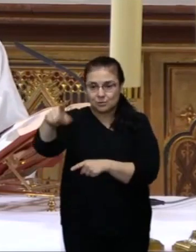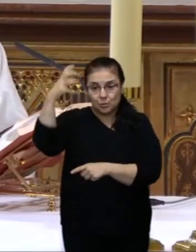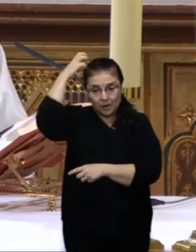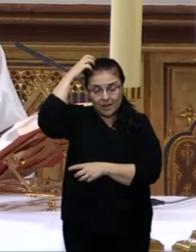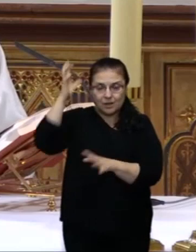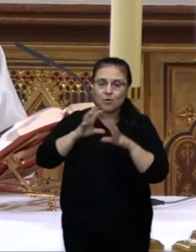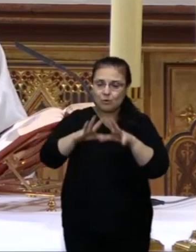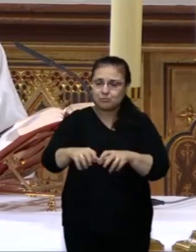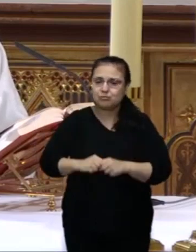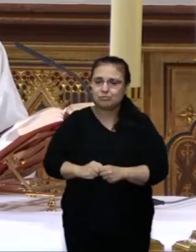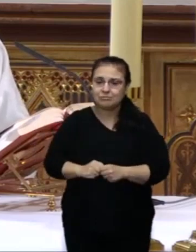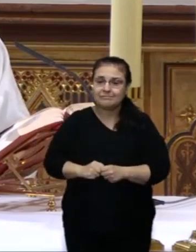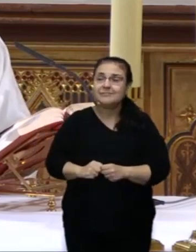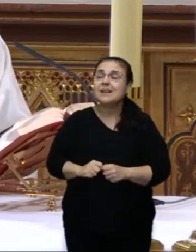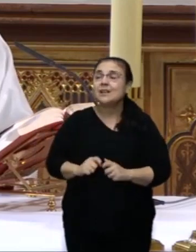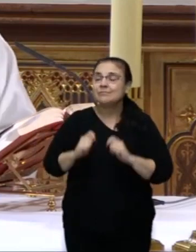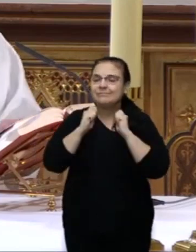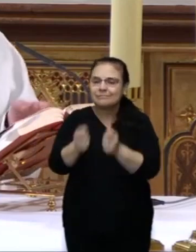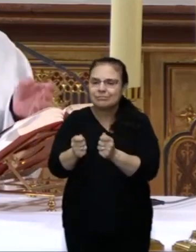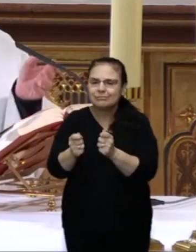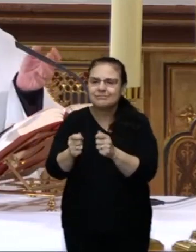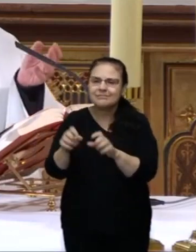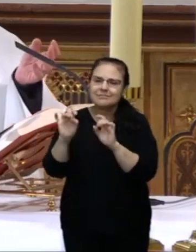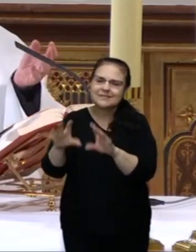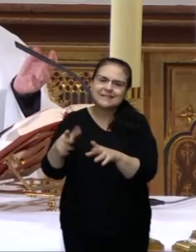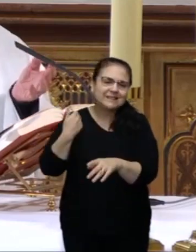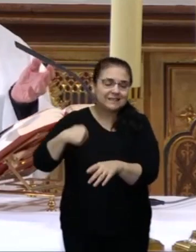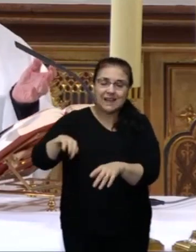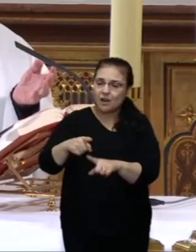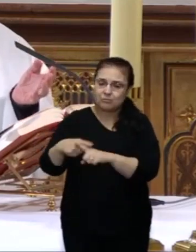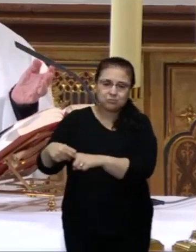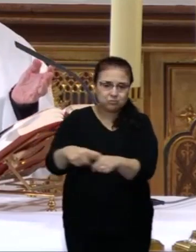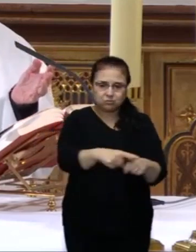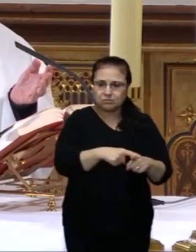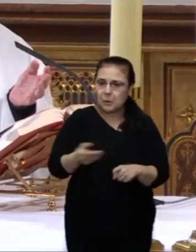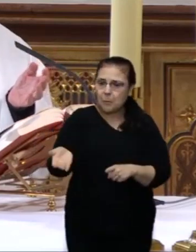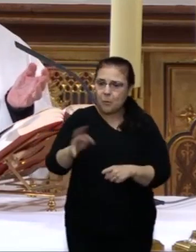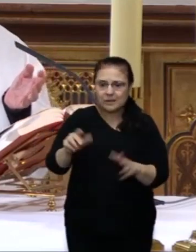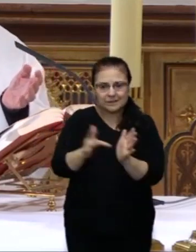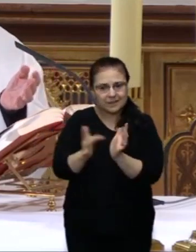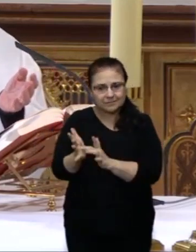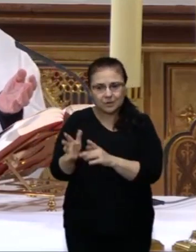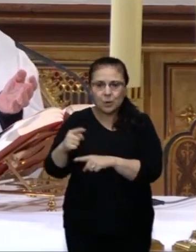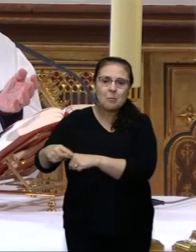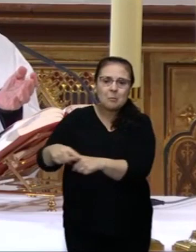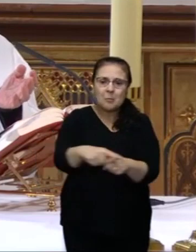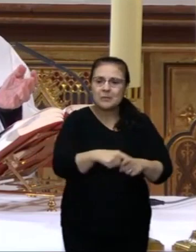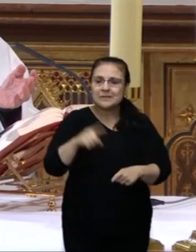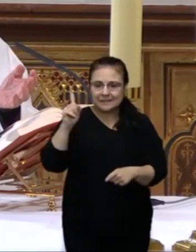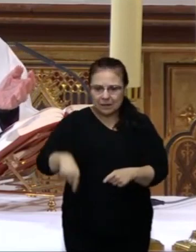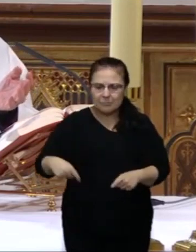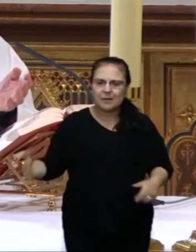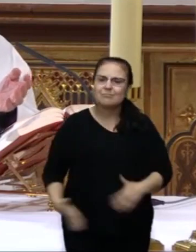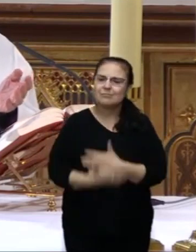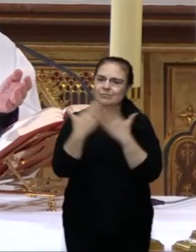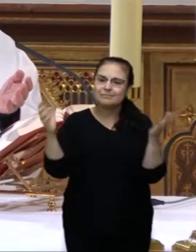que, así como han compartido ya la muerte de Jesucristo, compartan también con él la gloria de la